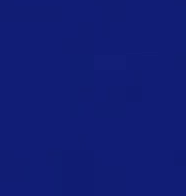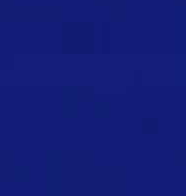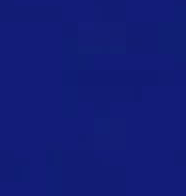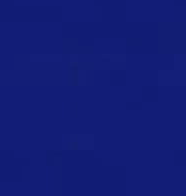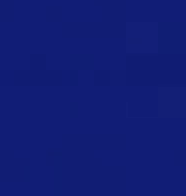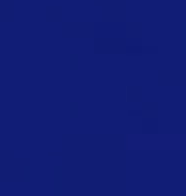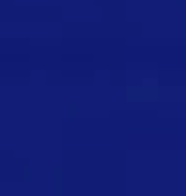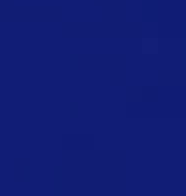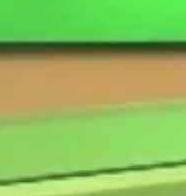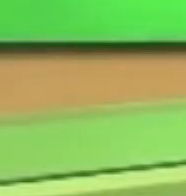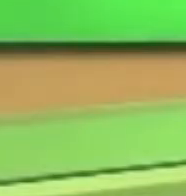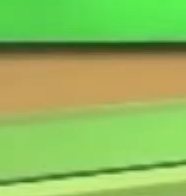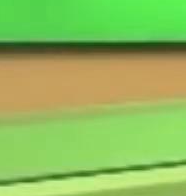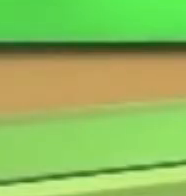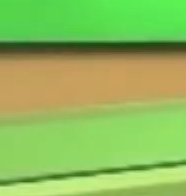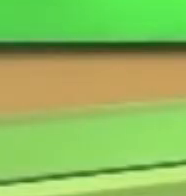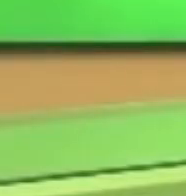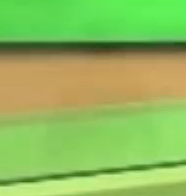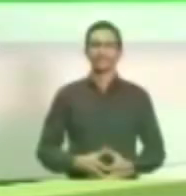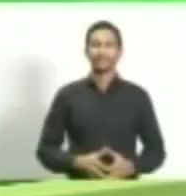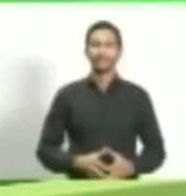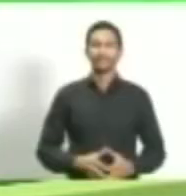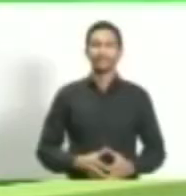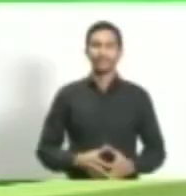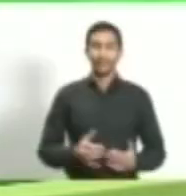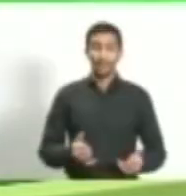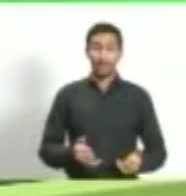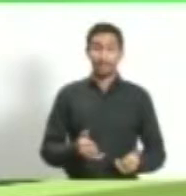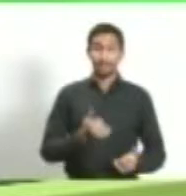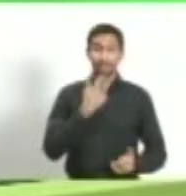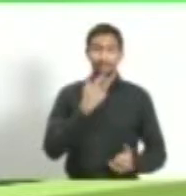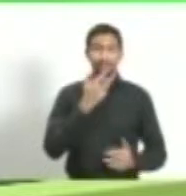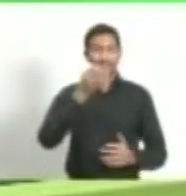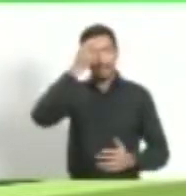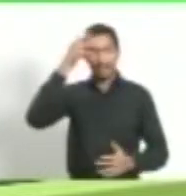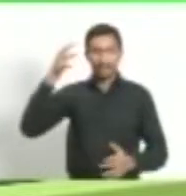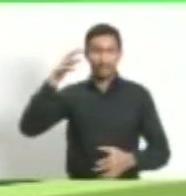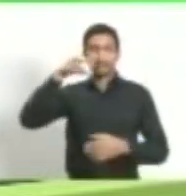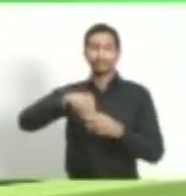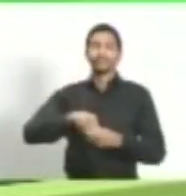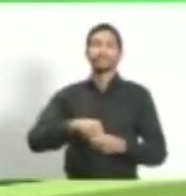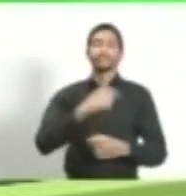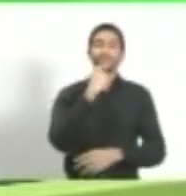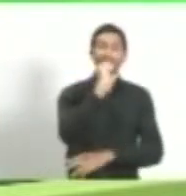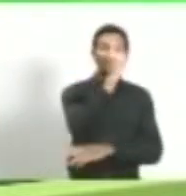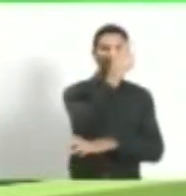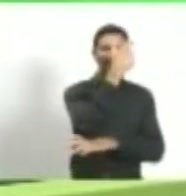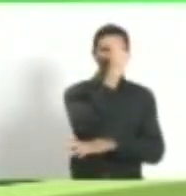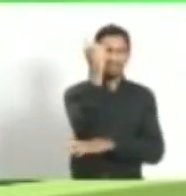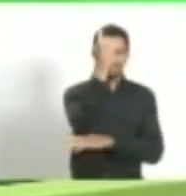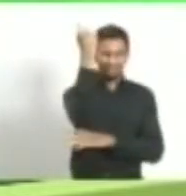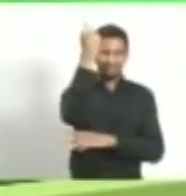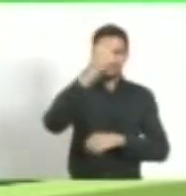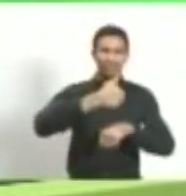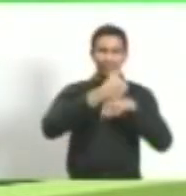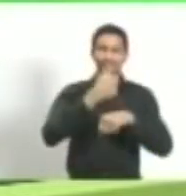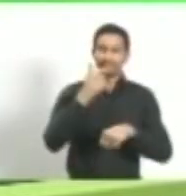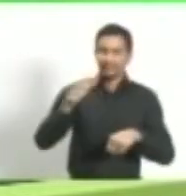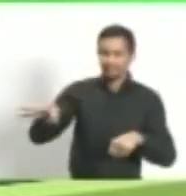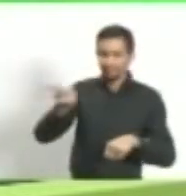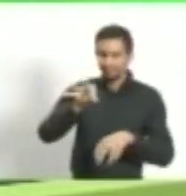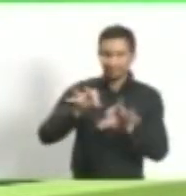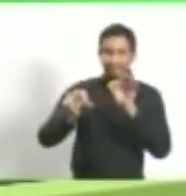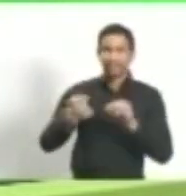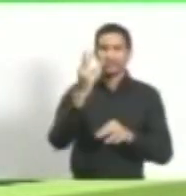314-782-0938. Bien, y vamos a Cartagena. La Fiscalía General de la Nación designó 3 fiscales especializados para dirigir la recolección